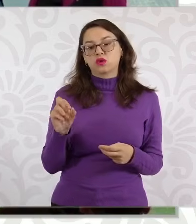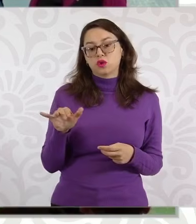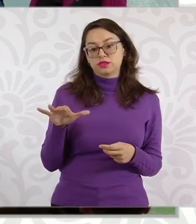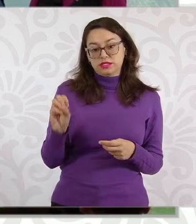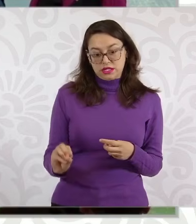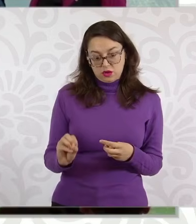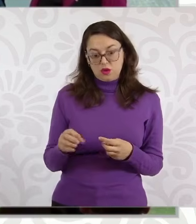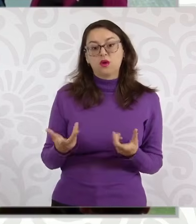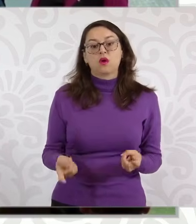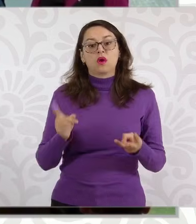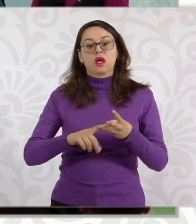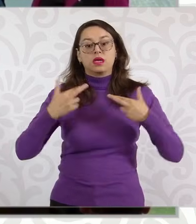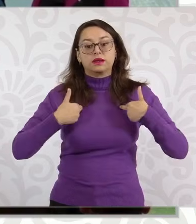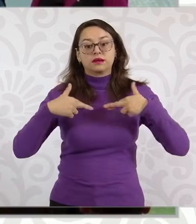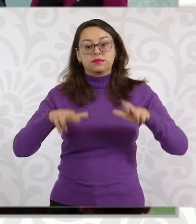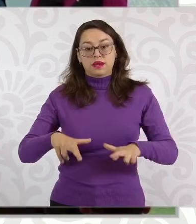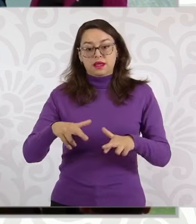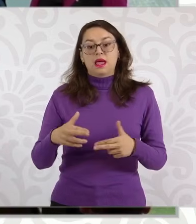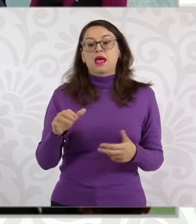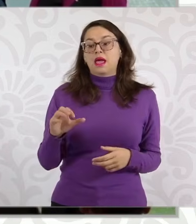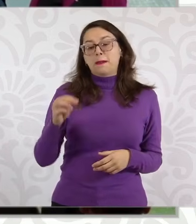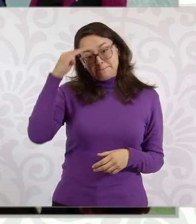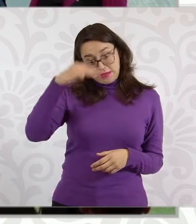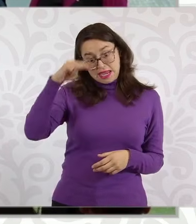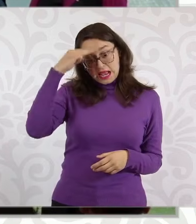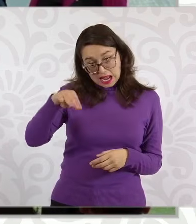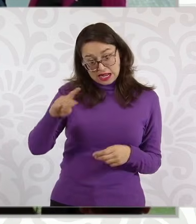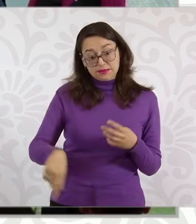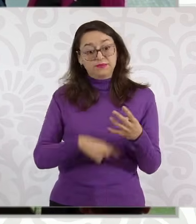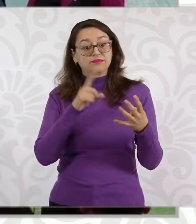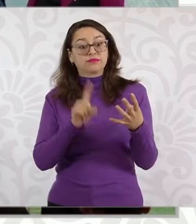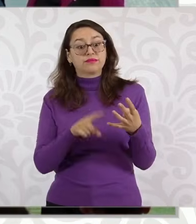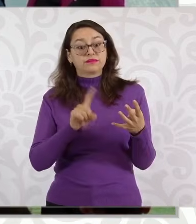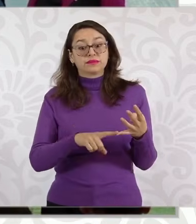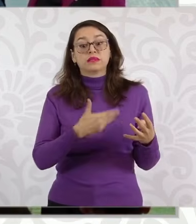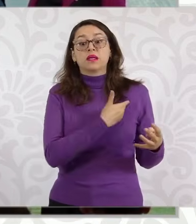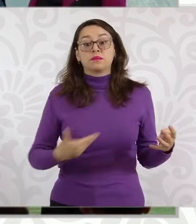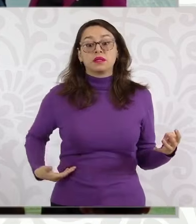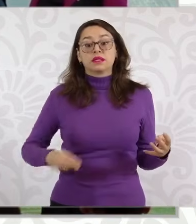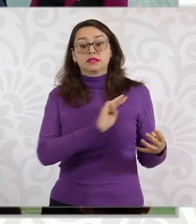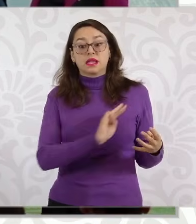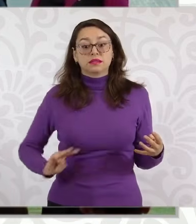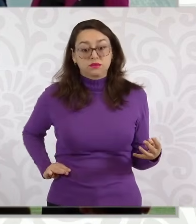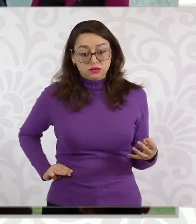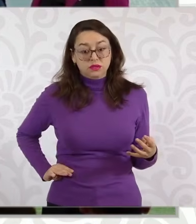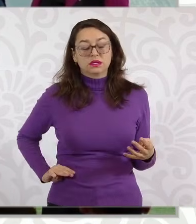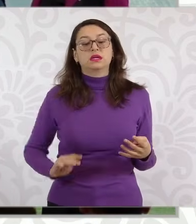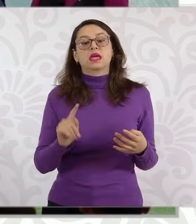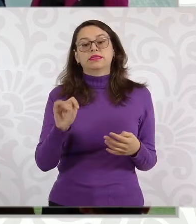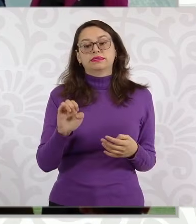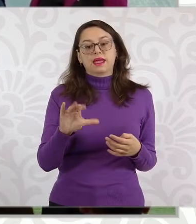la representante Claudia Beltrán, de la alcaldesa de Mexicali, y también de los presidentes municipales de